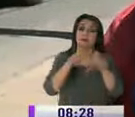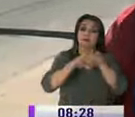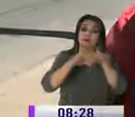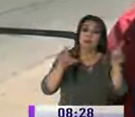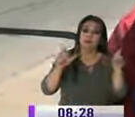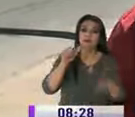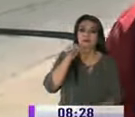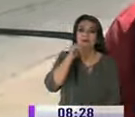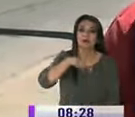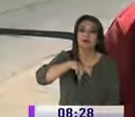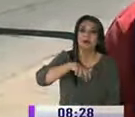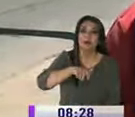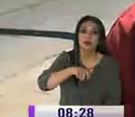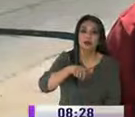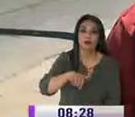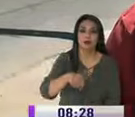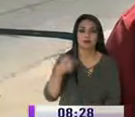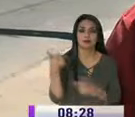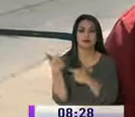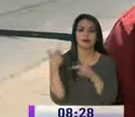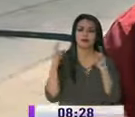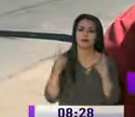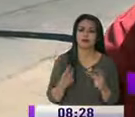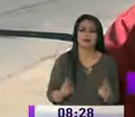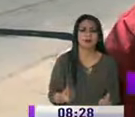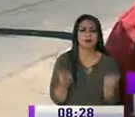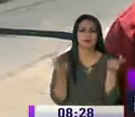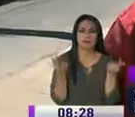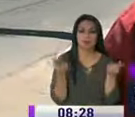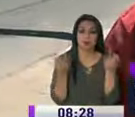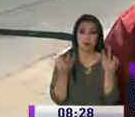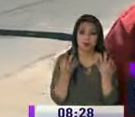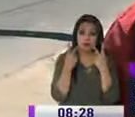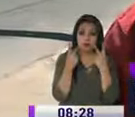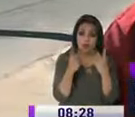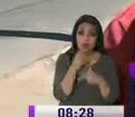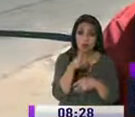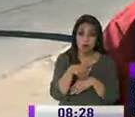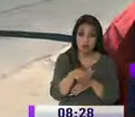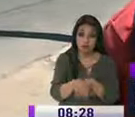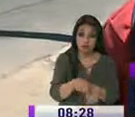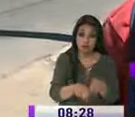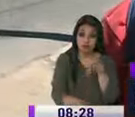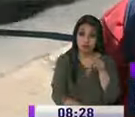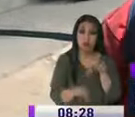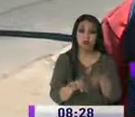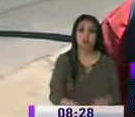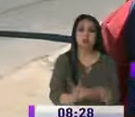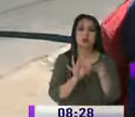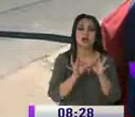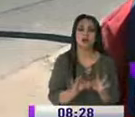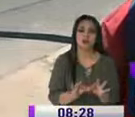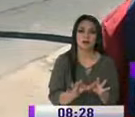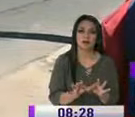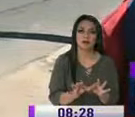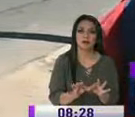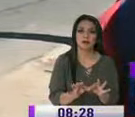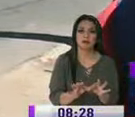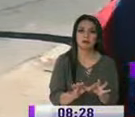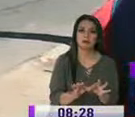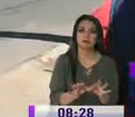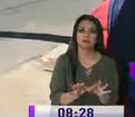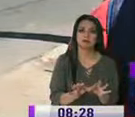municipio nos ayude arreglando este arbolito que la empresa eléctrica taló las ramas que estaba cerca de los cables eléctricos, pero duele el corazón ver lo que le dejaron en